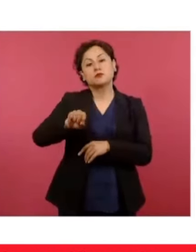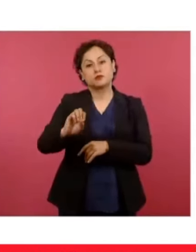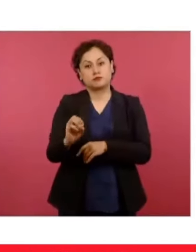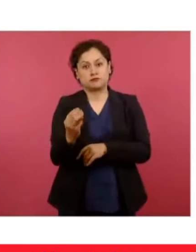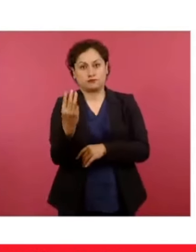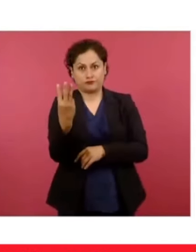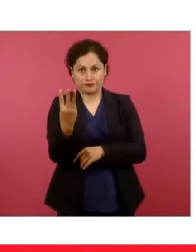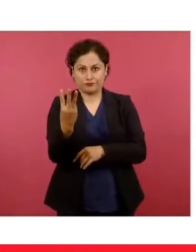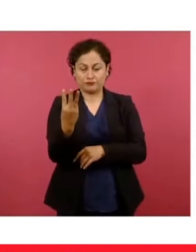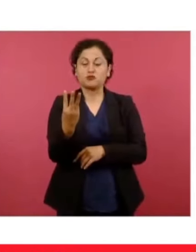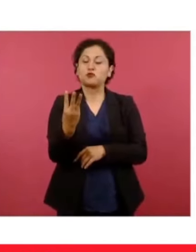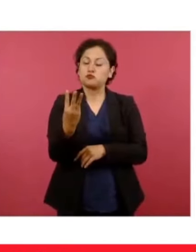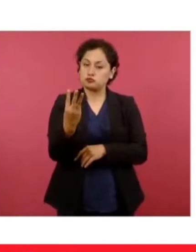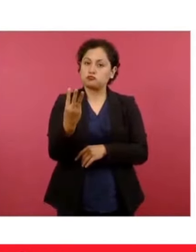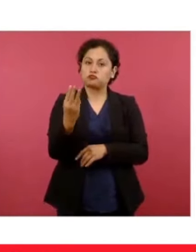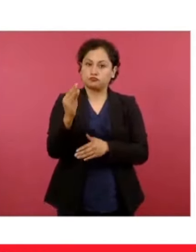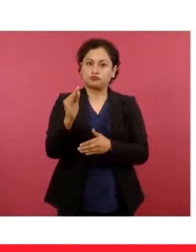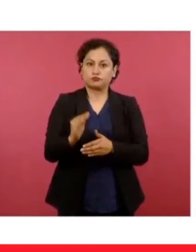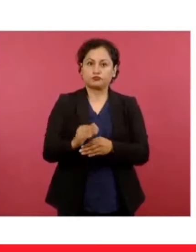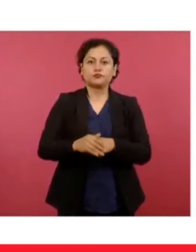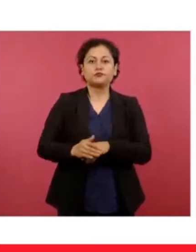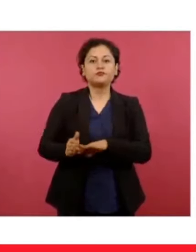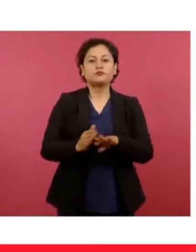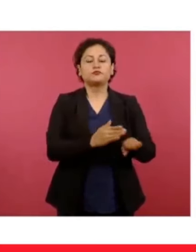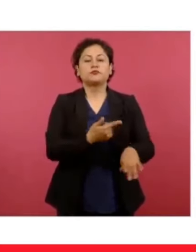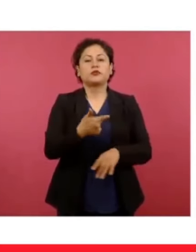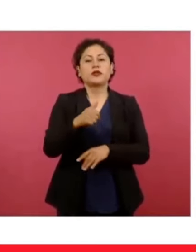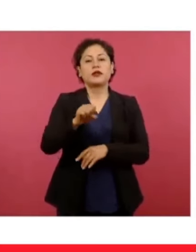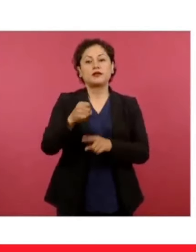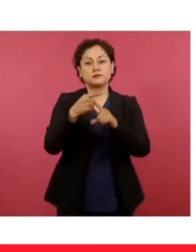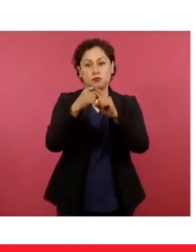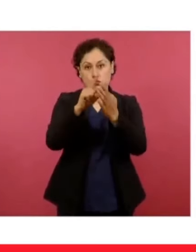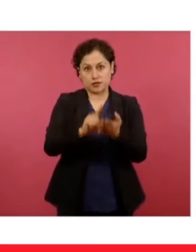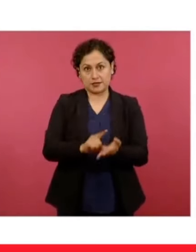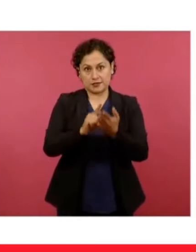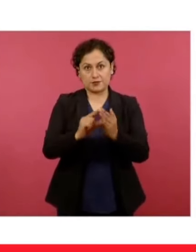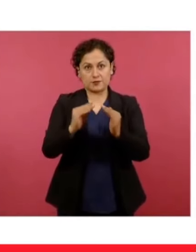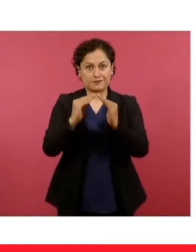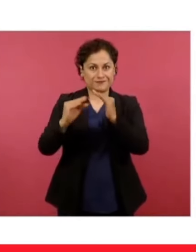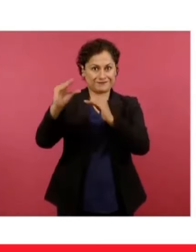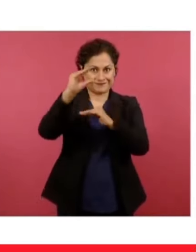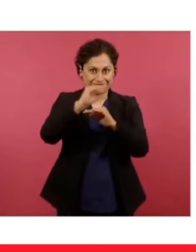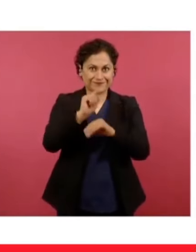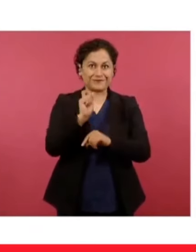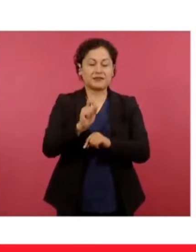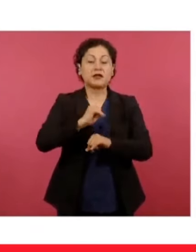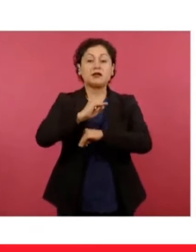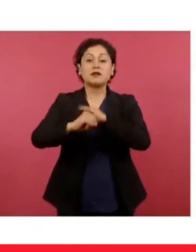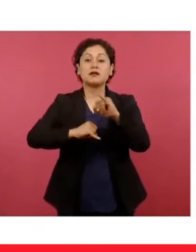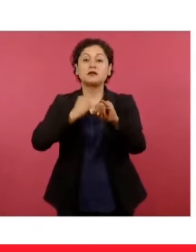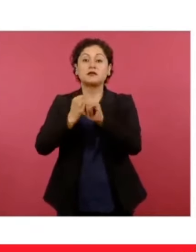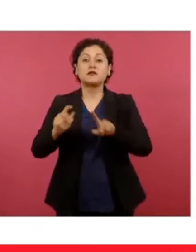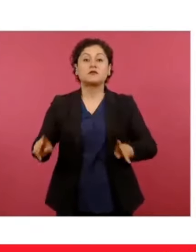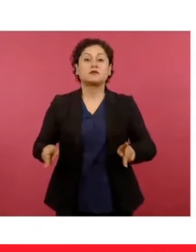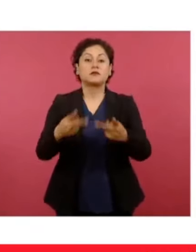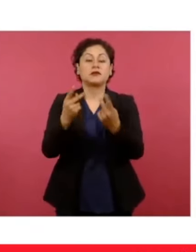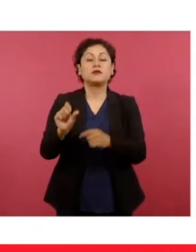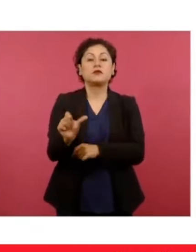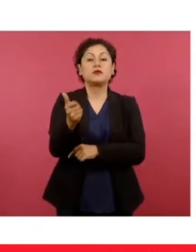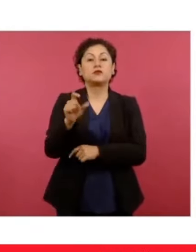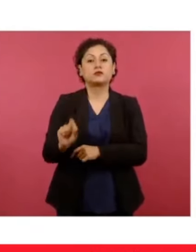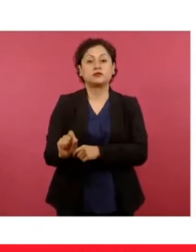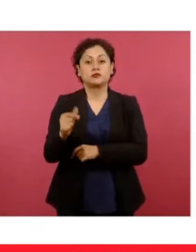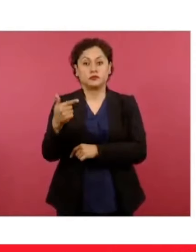p3 por kilo en el caso del gas por litro el estacionario en el mercado internacional el litro estuvo a 11 pes